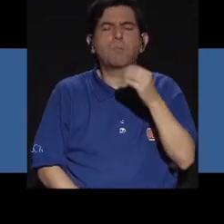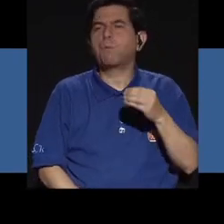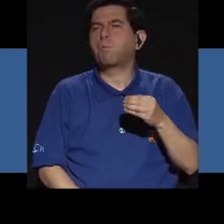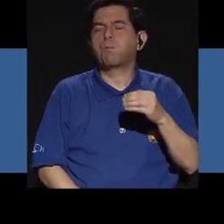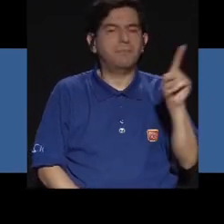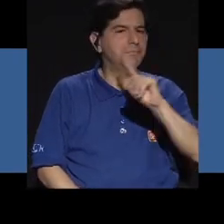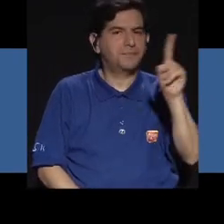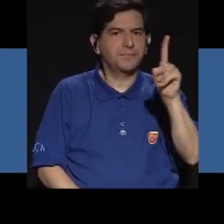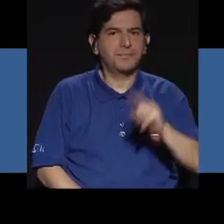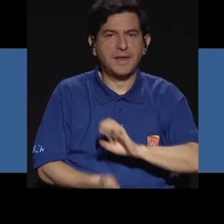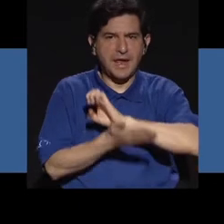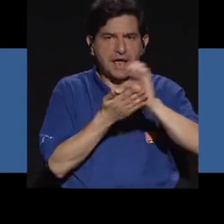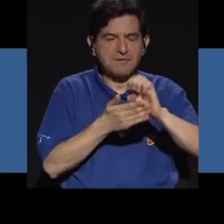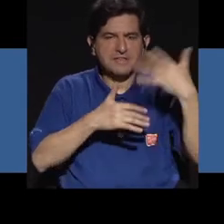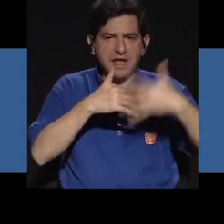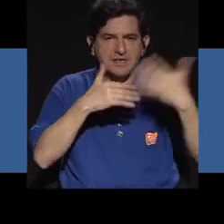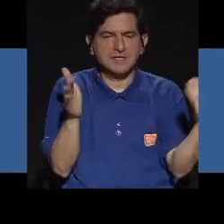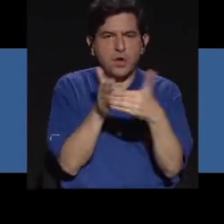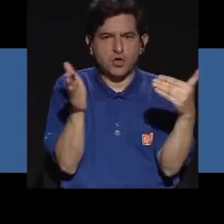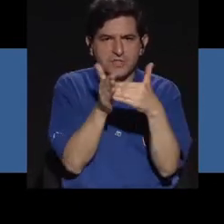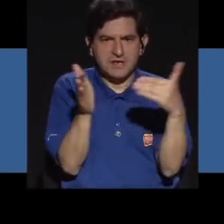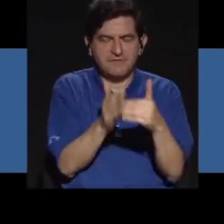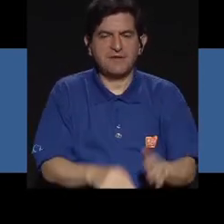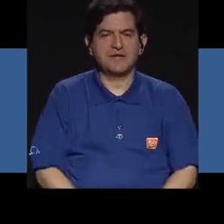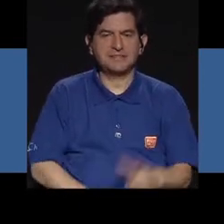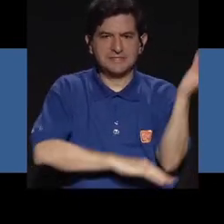para evitar que vuelva a sangrar.